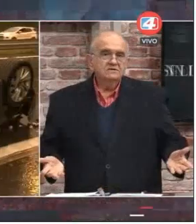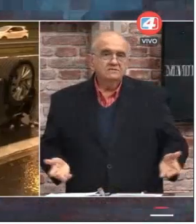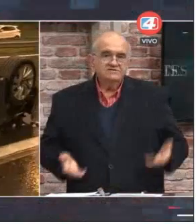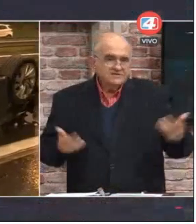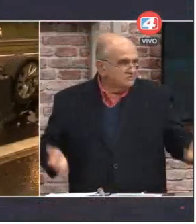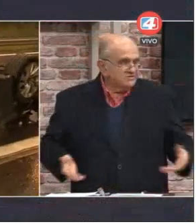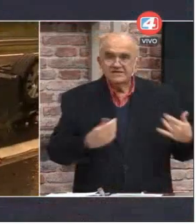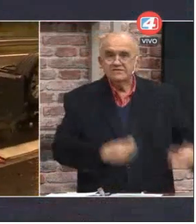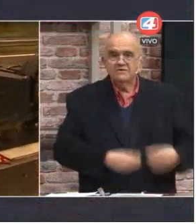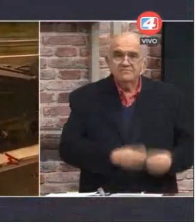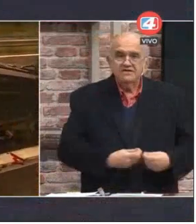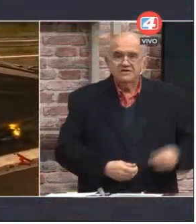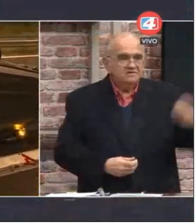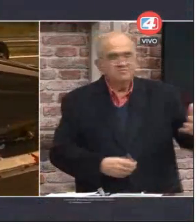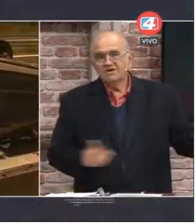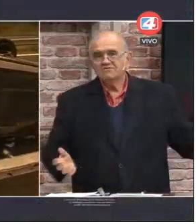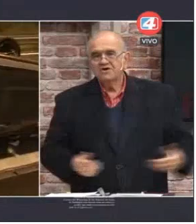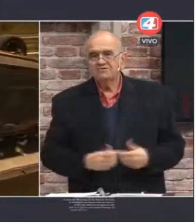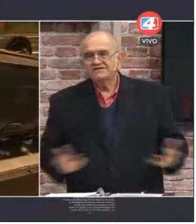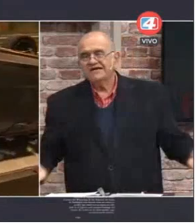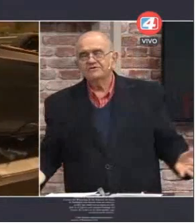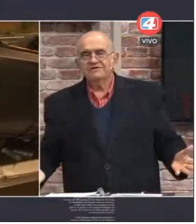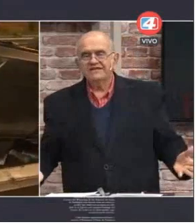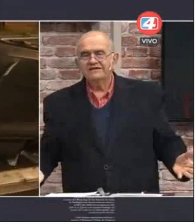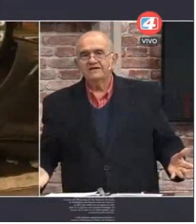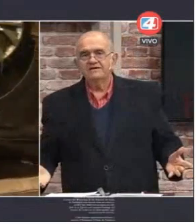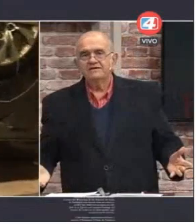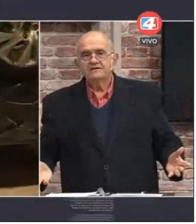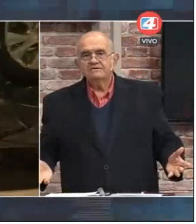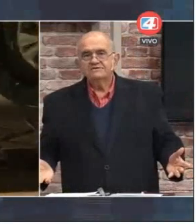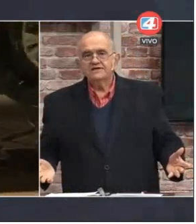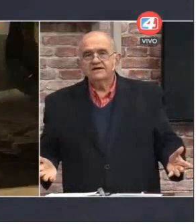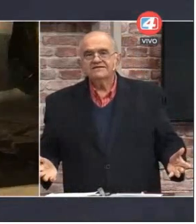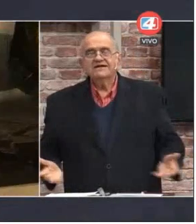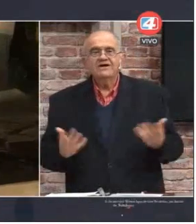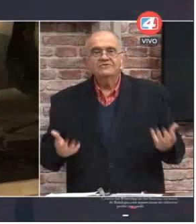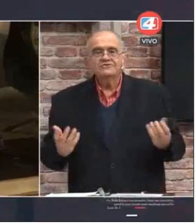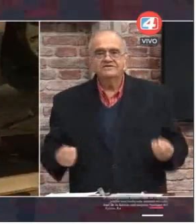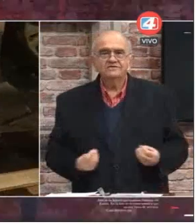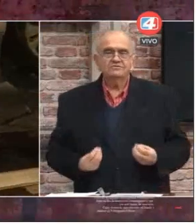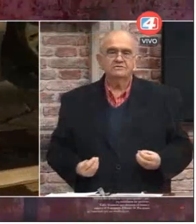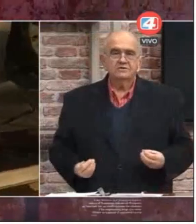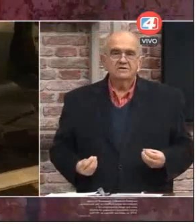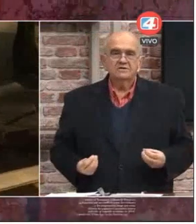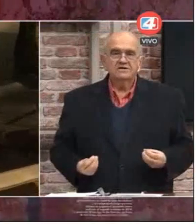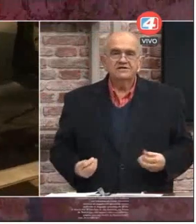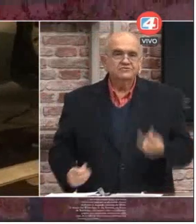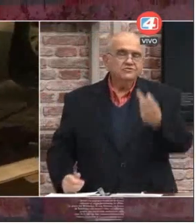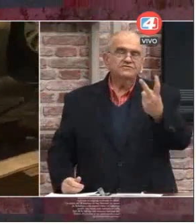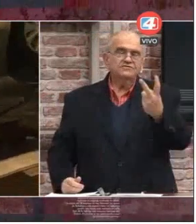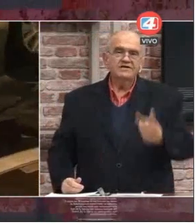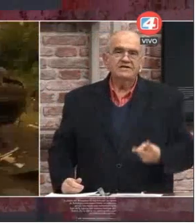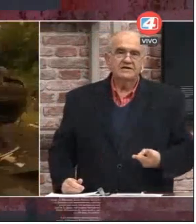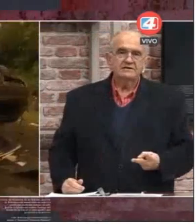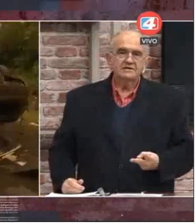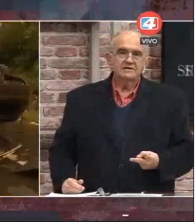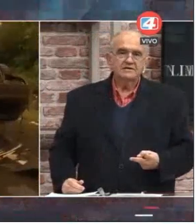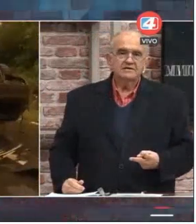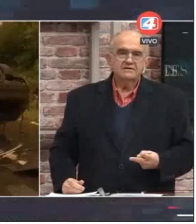con ese dedo botella de buen vino que le pongo en abogado sacando patada o sea hasta cuando es esto y ha destruido